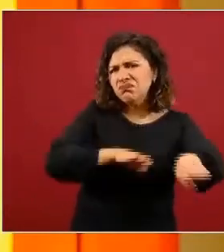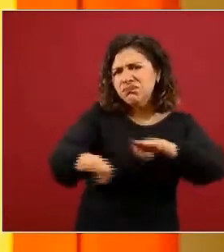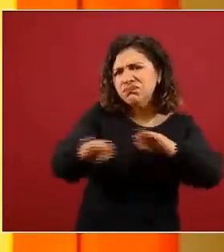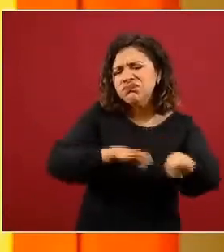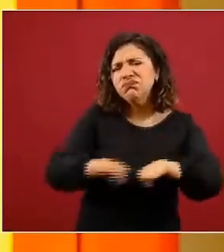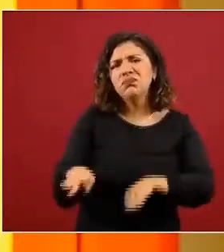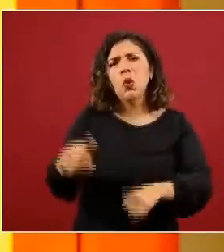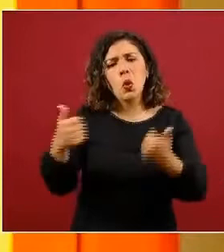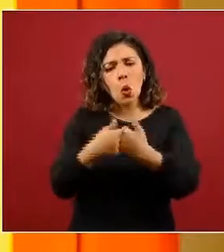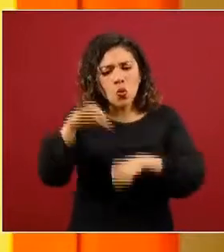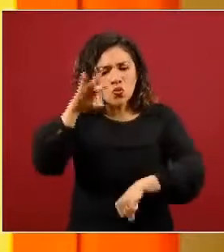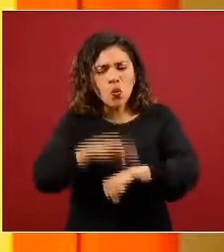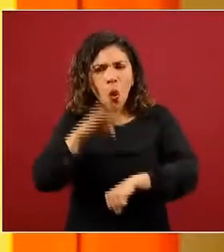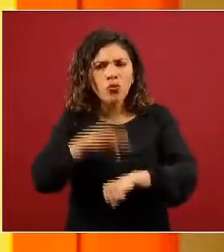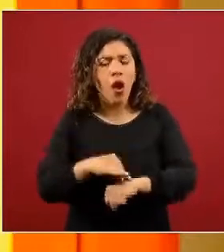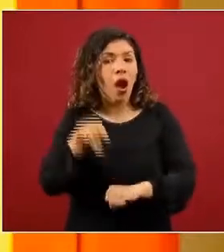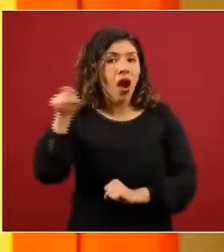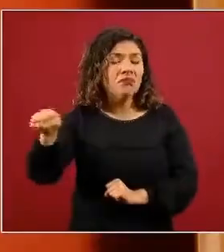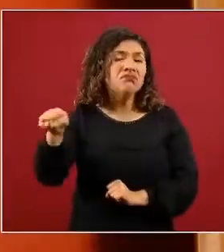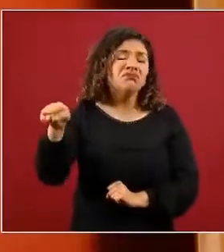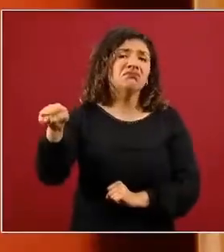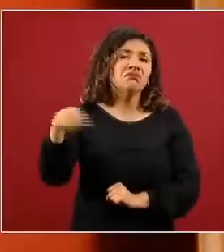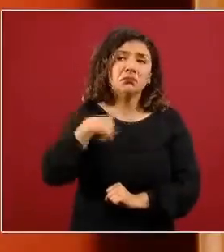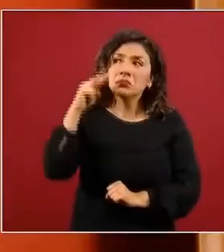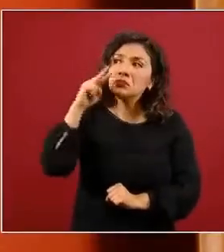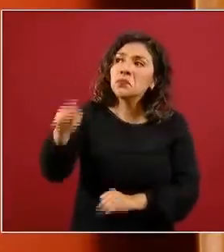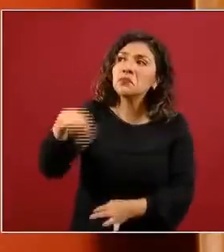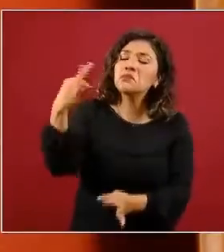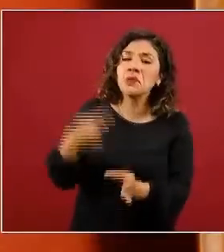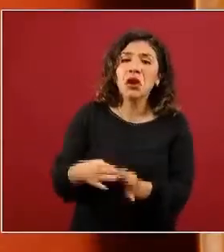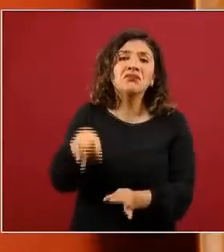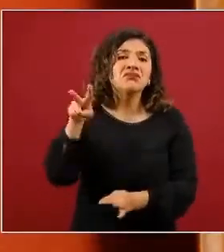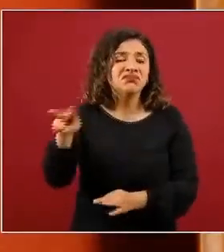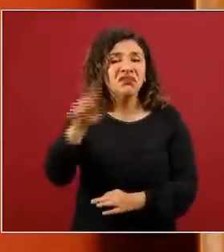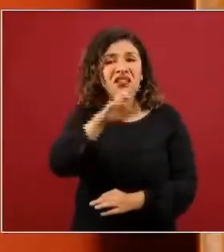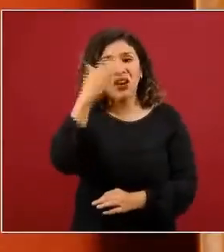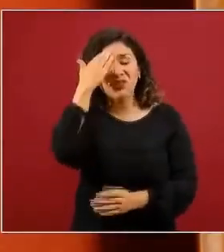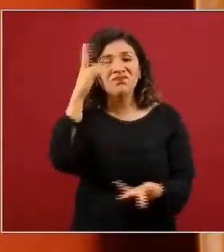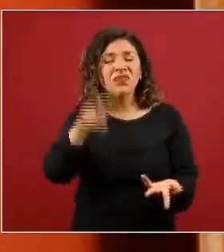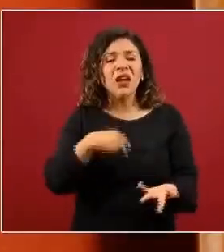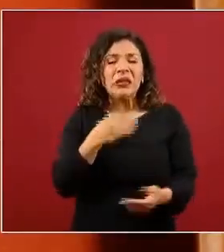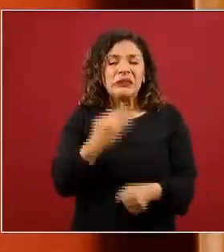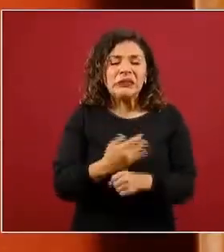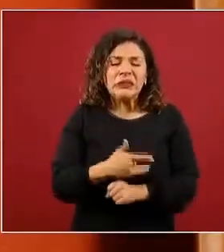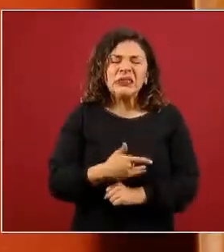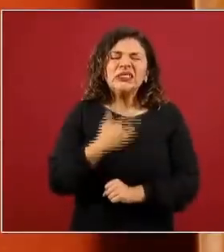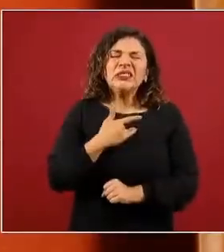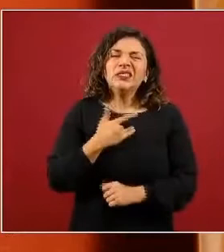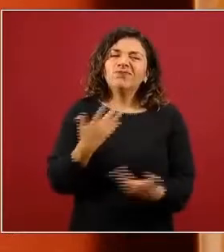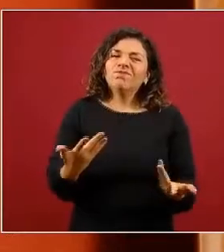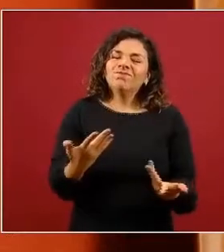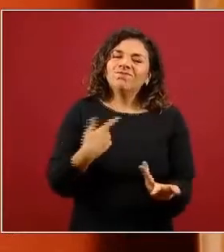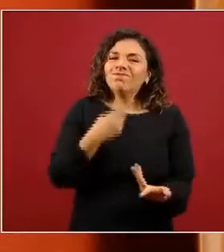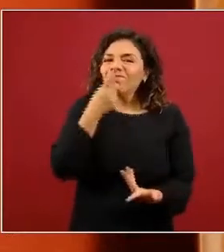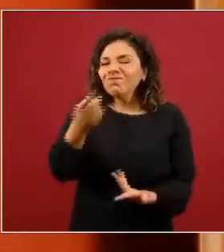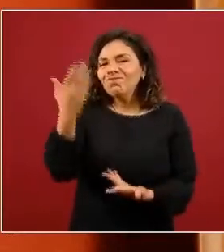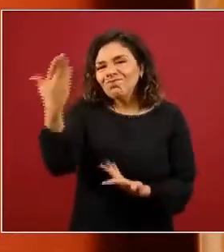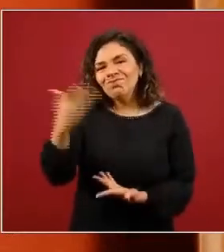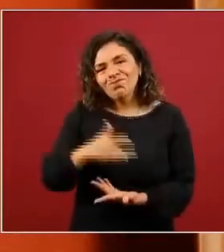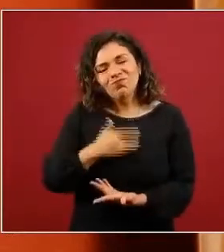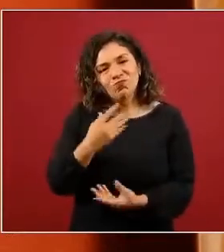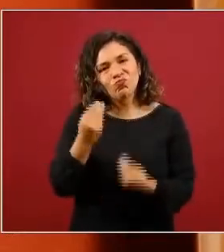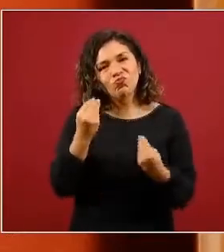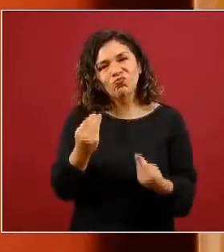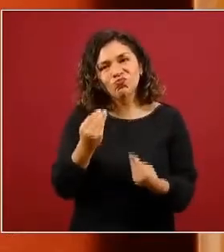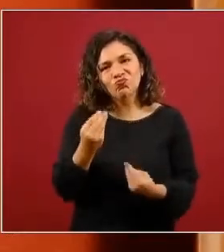y como médico, lo cual era fácilmente constatable. Nos consterna mucho y mandamos nuestro sentimiento